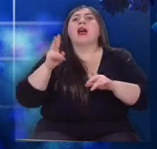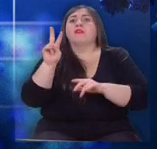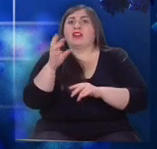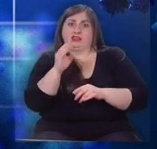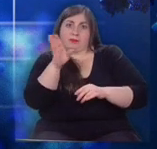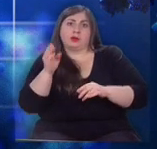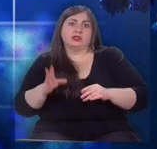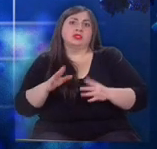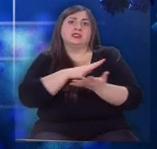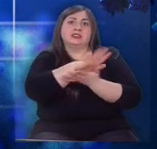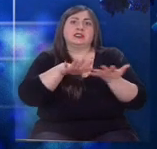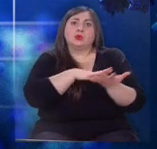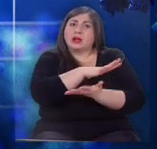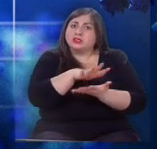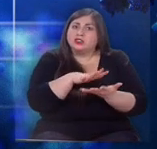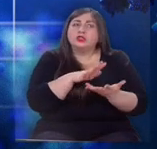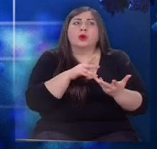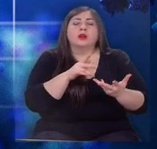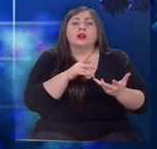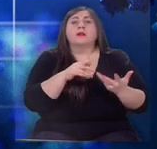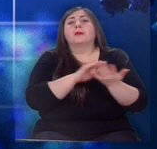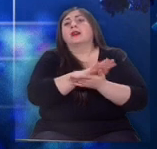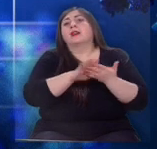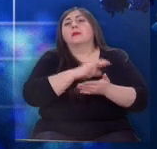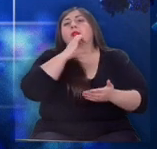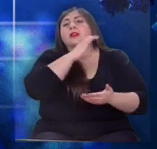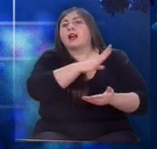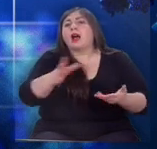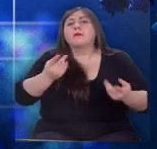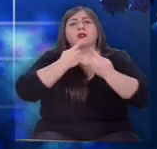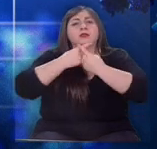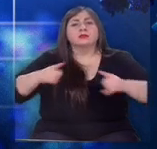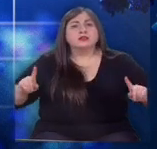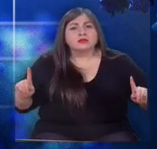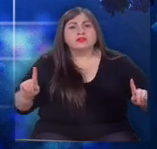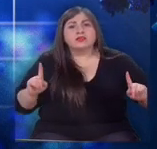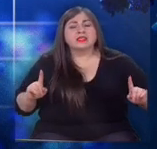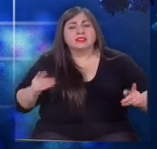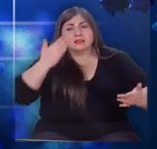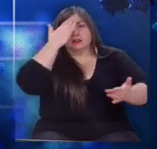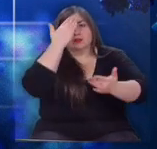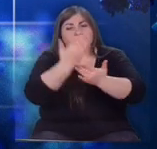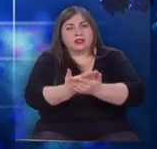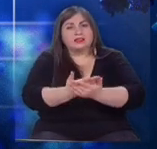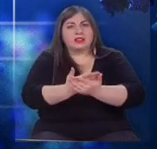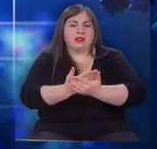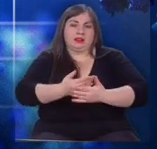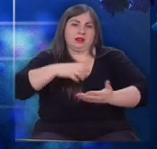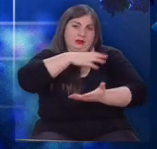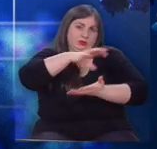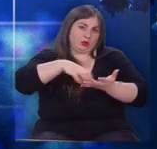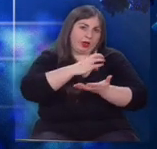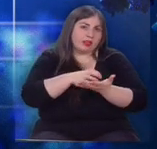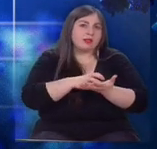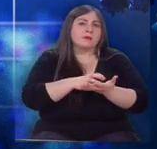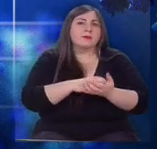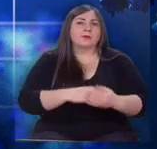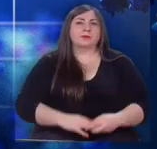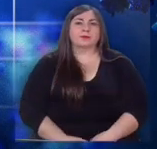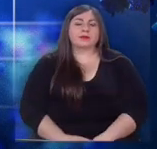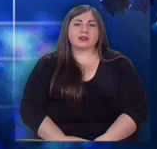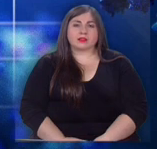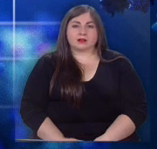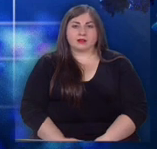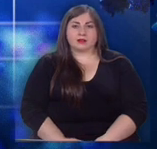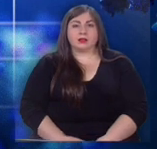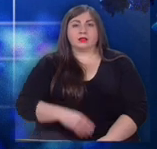más estructurales, como por ejemplo lo rural. ¿Qué tan distinto es enfrentar el coronavirus desde lo rural que desde lo urbano? Y indudablemente